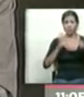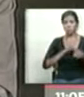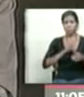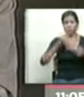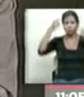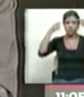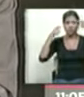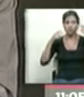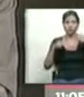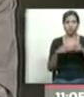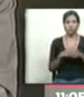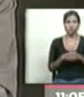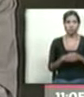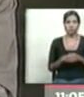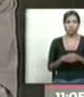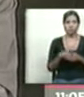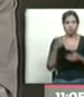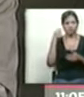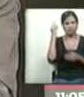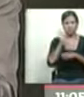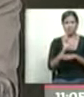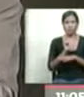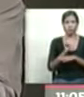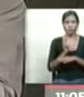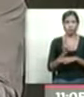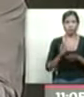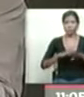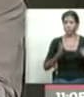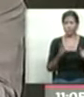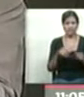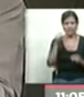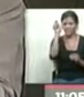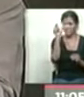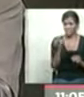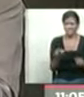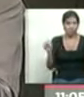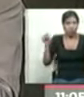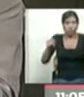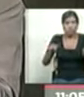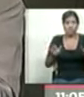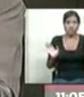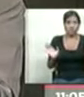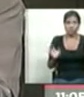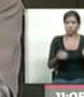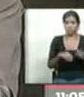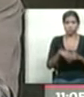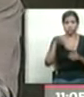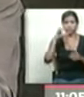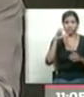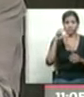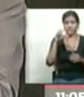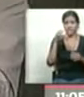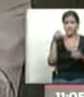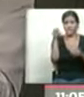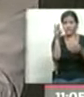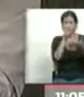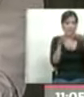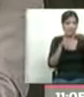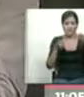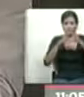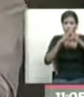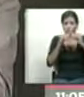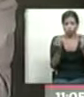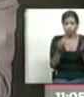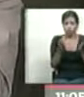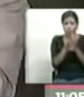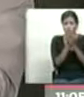verruguita aquí, rapidito. Porque el personaje ahorita es, bueno, no, se lee todos los libros, las entrevistas